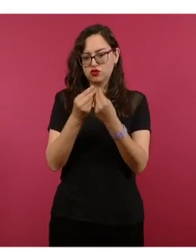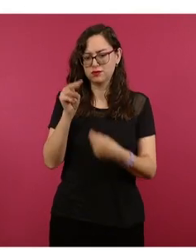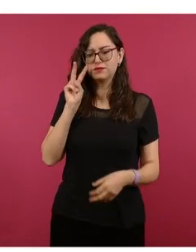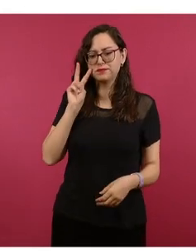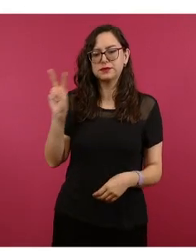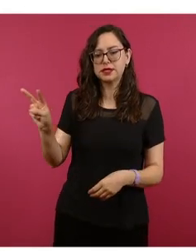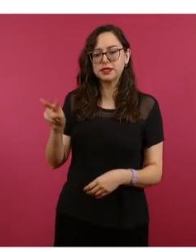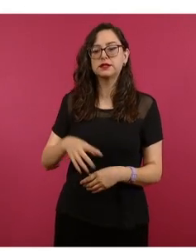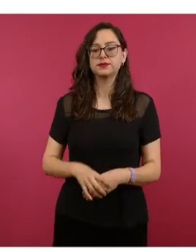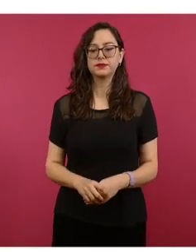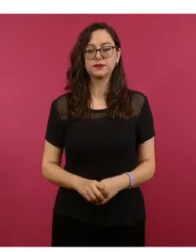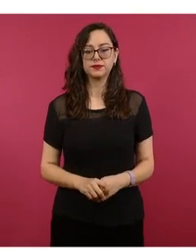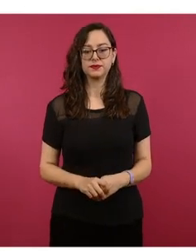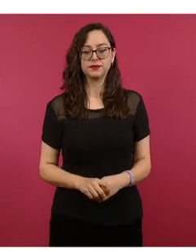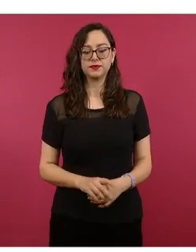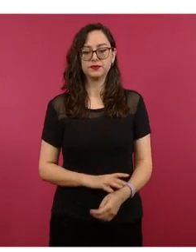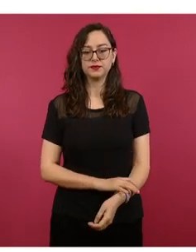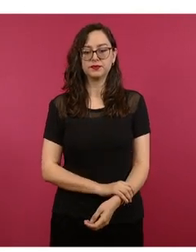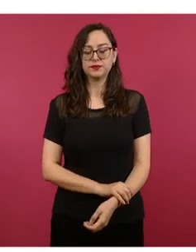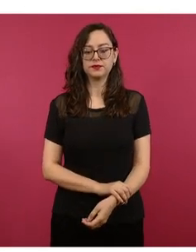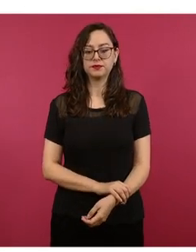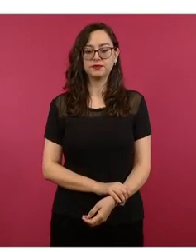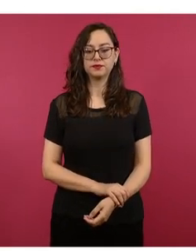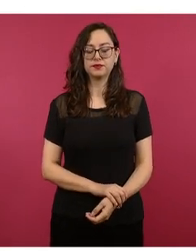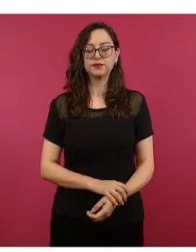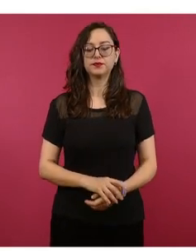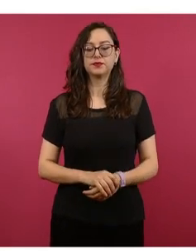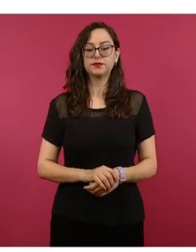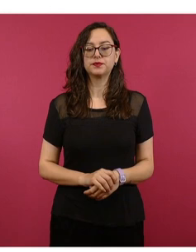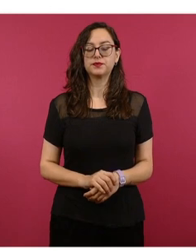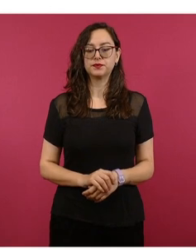municipales, estatales, la Guardia Nacional,